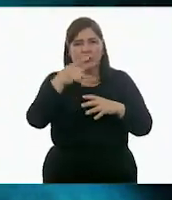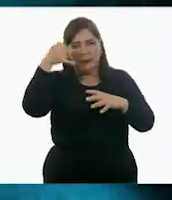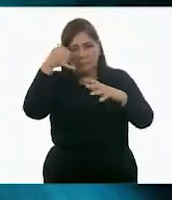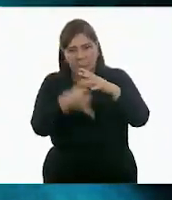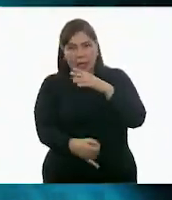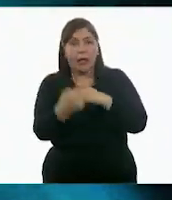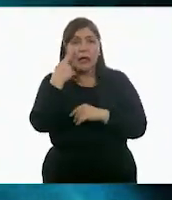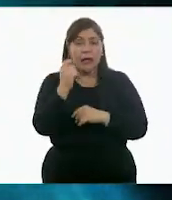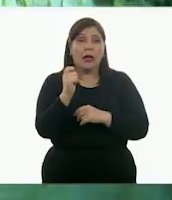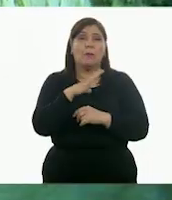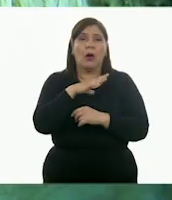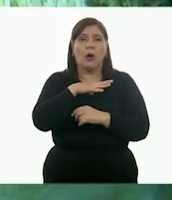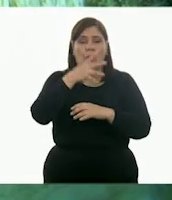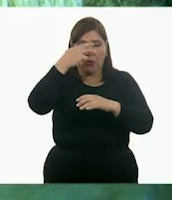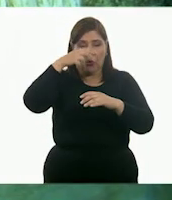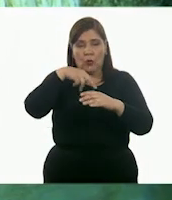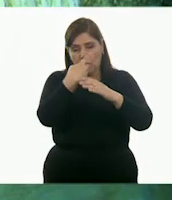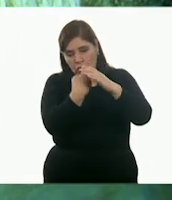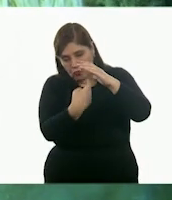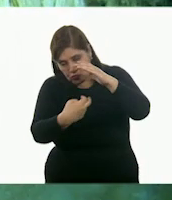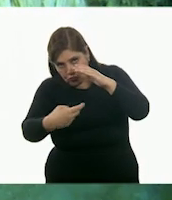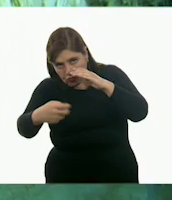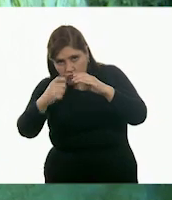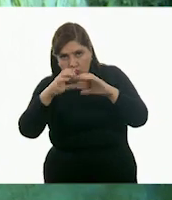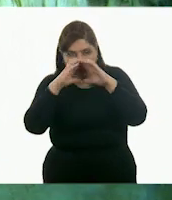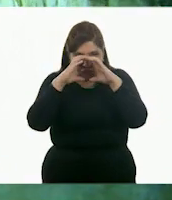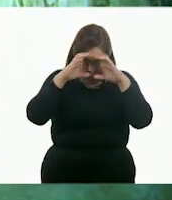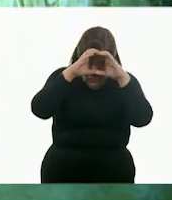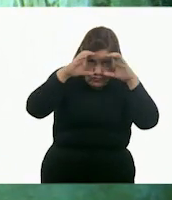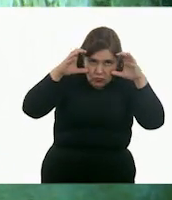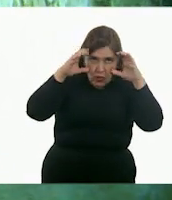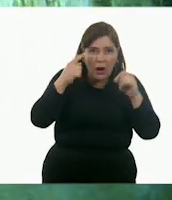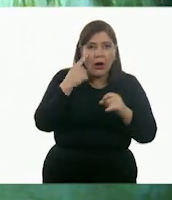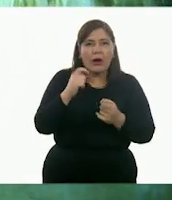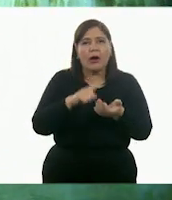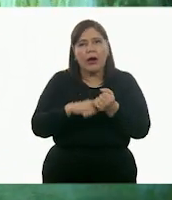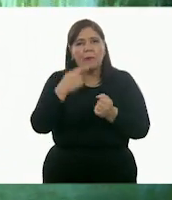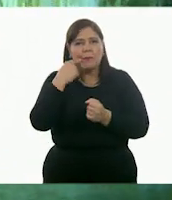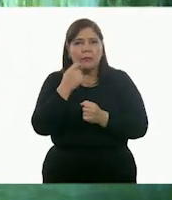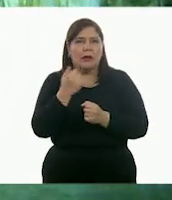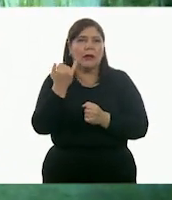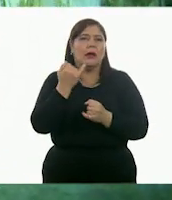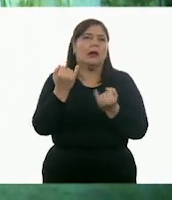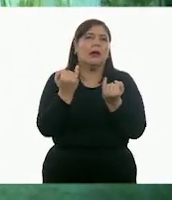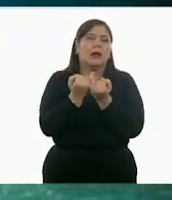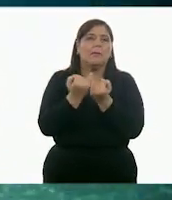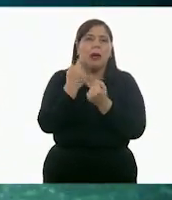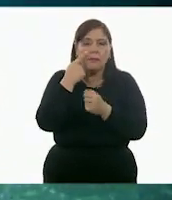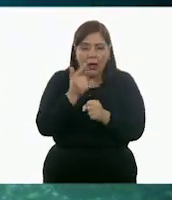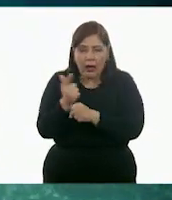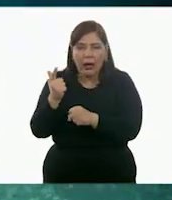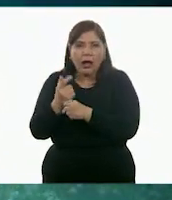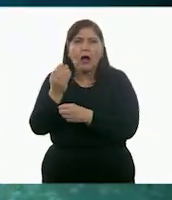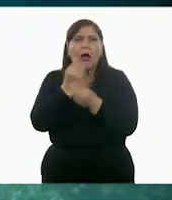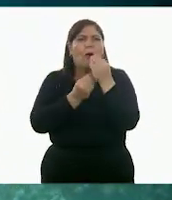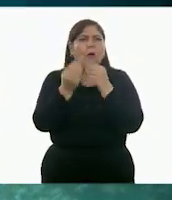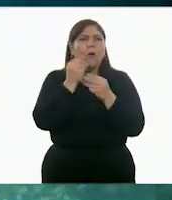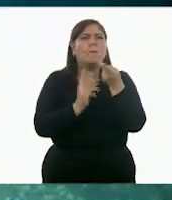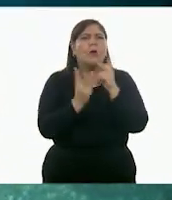hecho descubrimientos asombrosos de la fauna con la que estos se alimentaban.